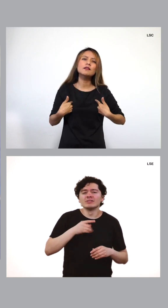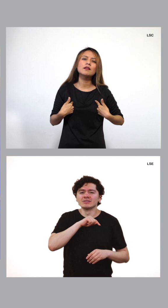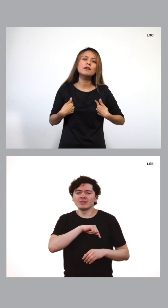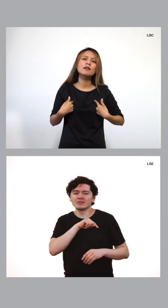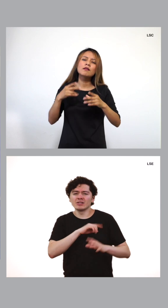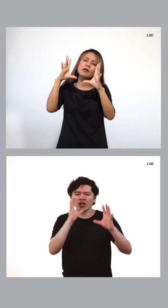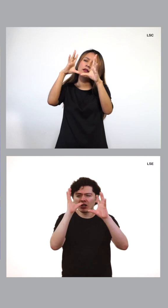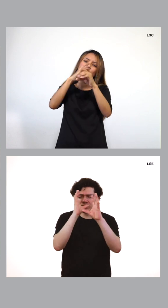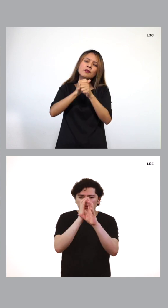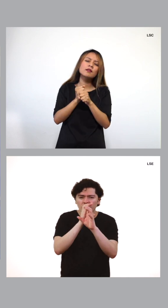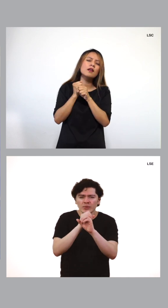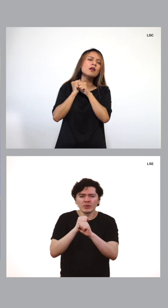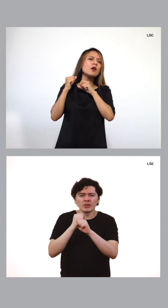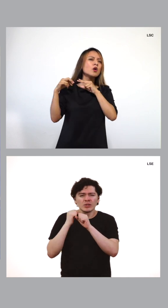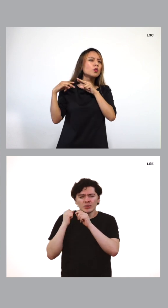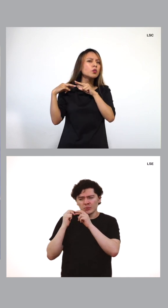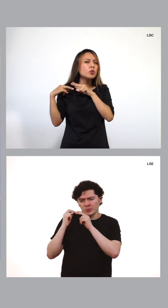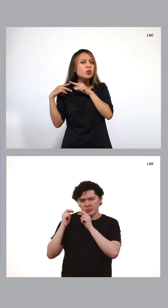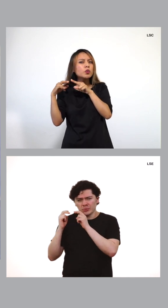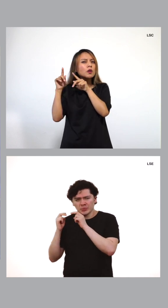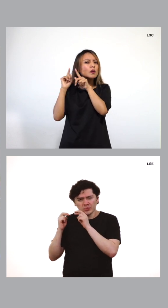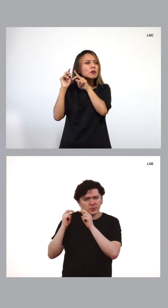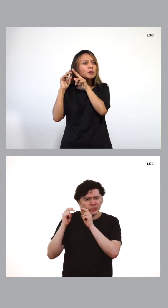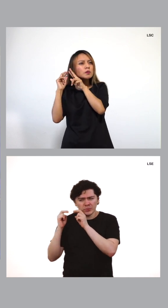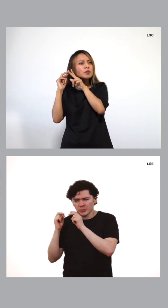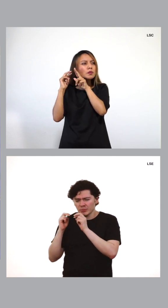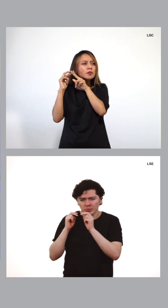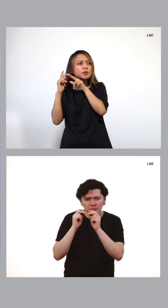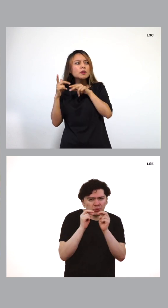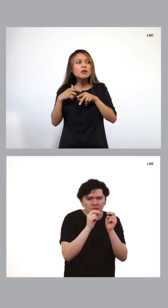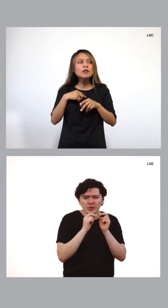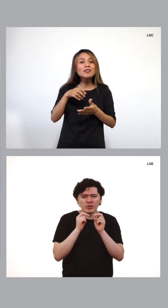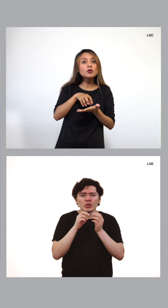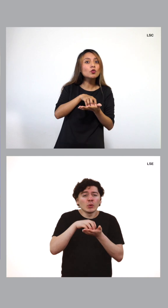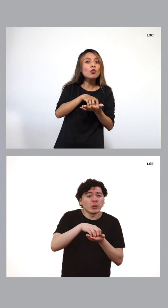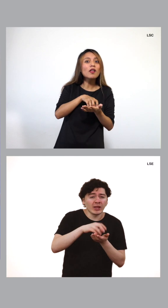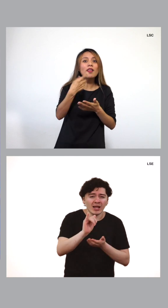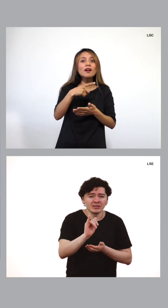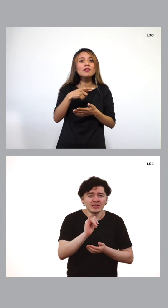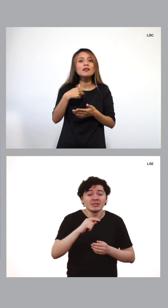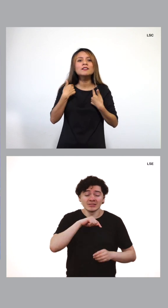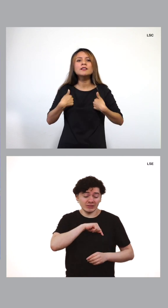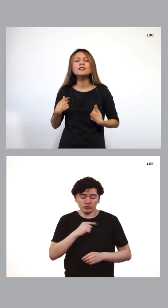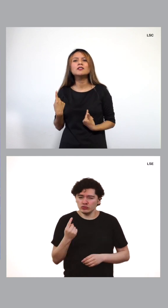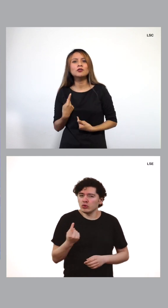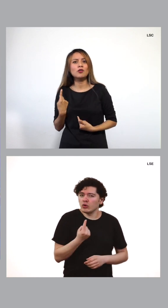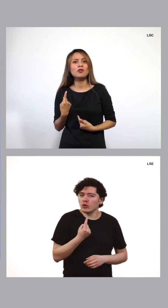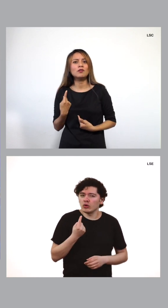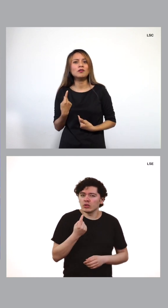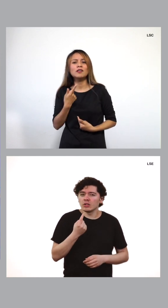oscuridad estaba ganándote, que habrás dudado: ¿dónde estoy? ¿Quién soy? ¿Dónde voy? ¿Estoy solo? ¿Quién está